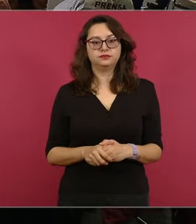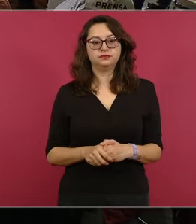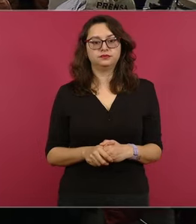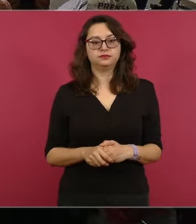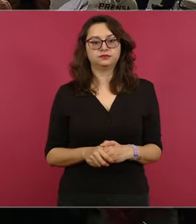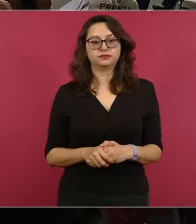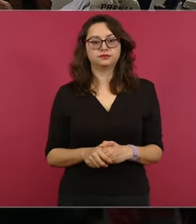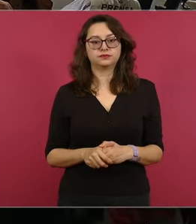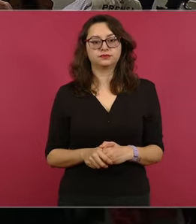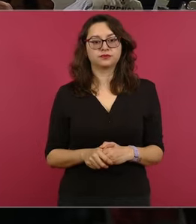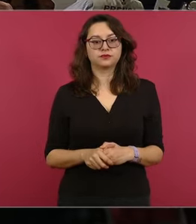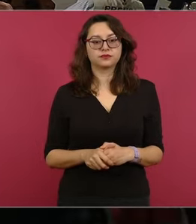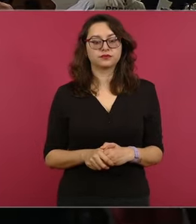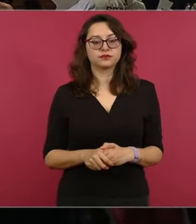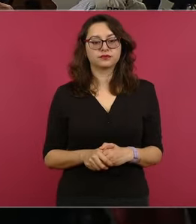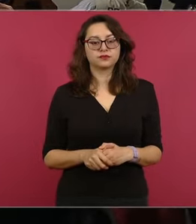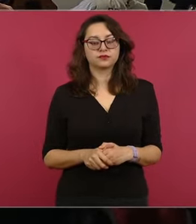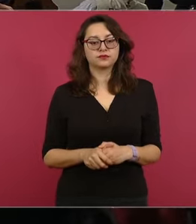Mire.